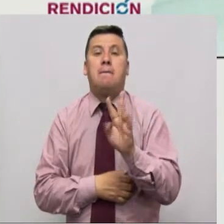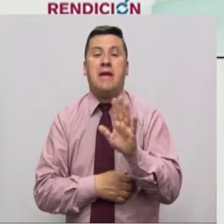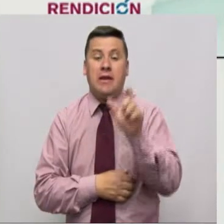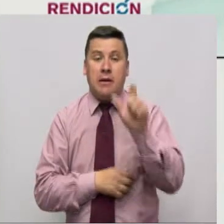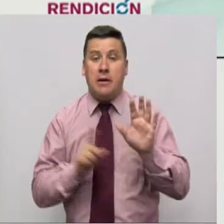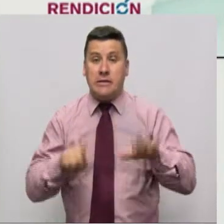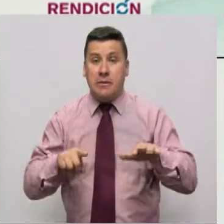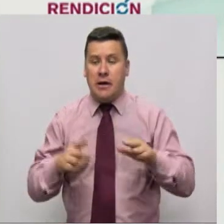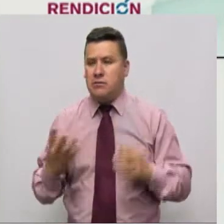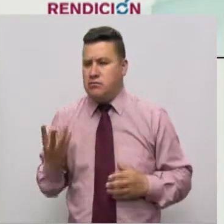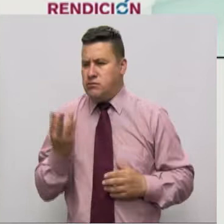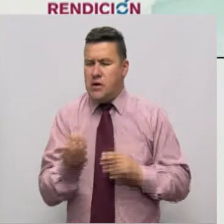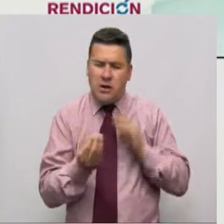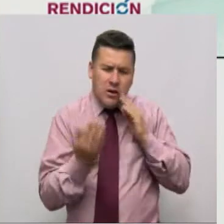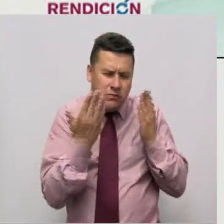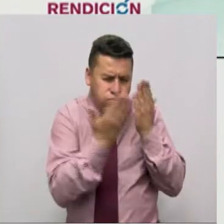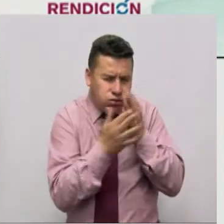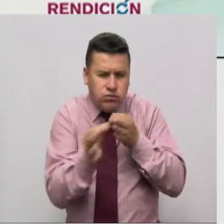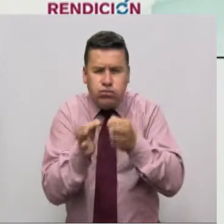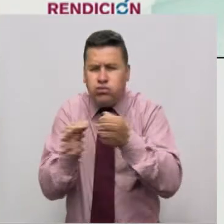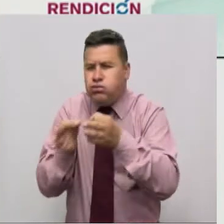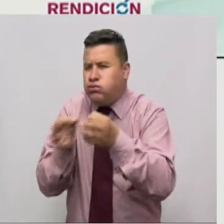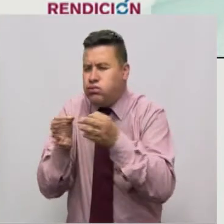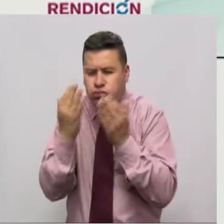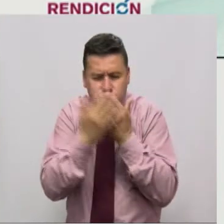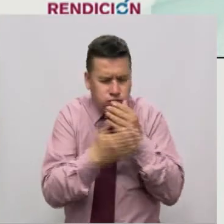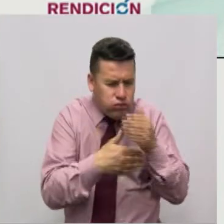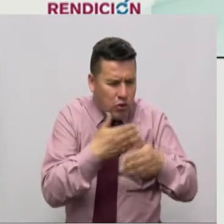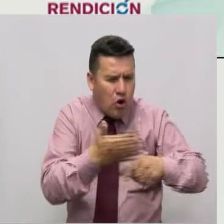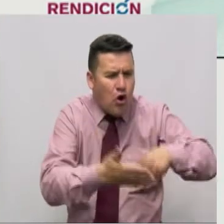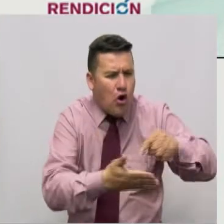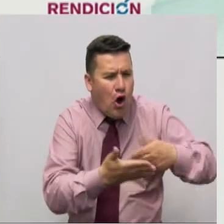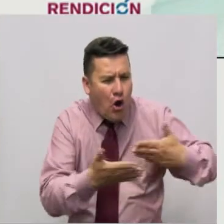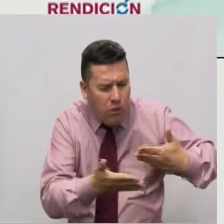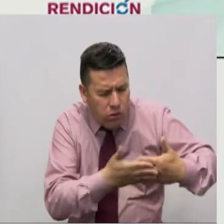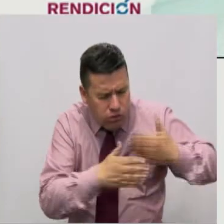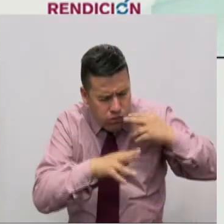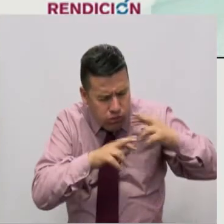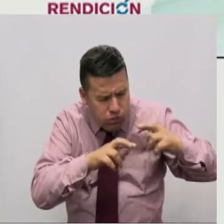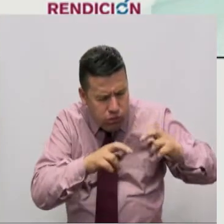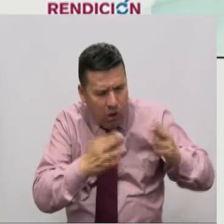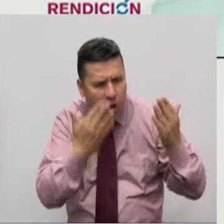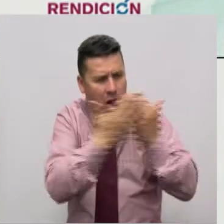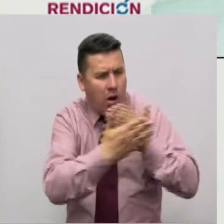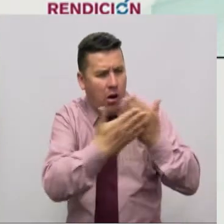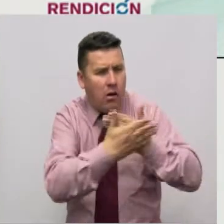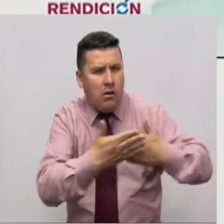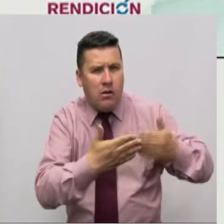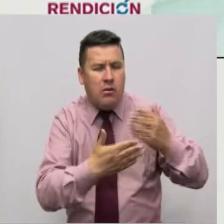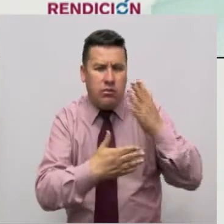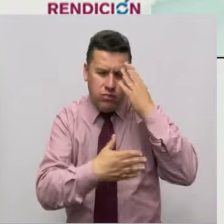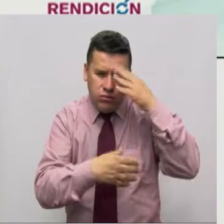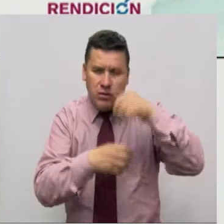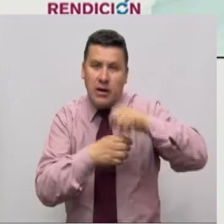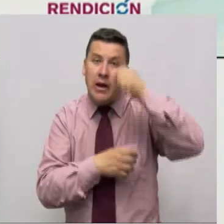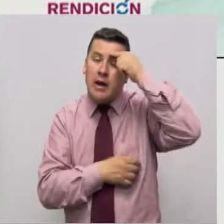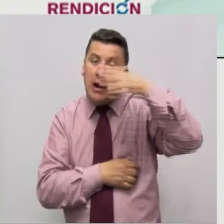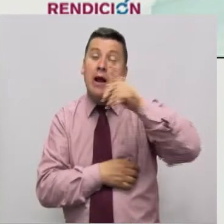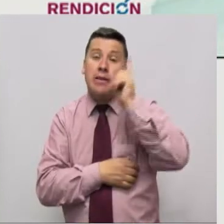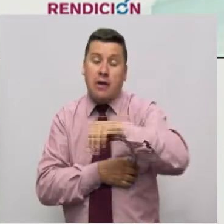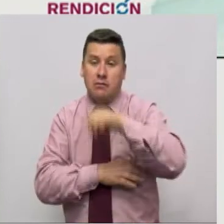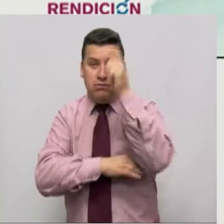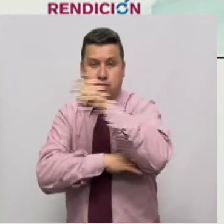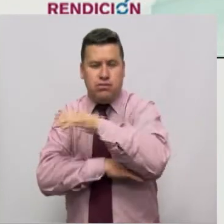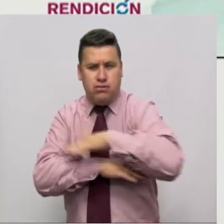25 auditores durante 6 meses para poder explicarle al país cómo en un contrato para ampliar y modernizar la refinería